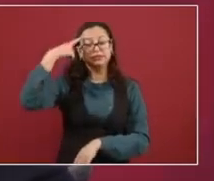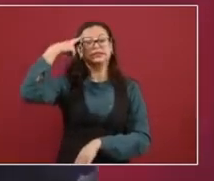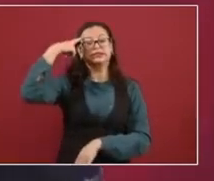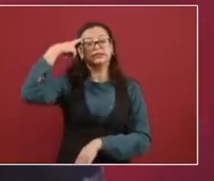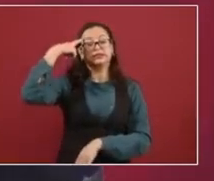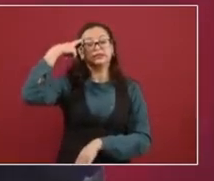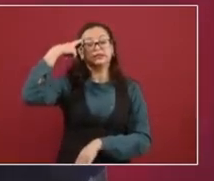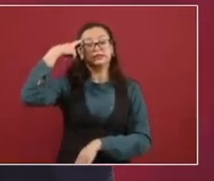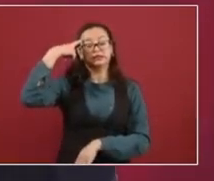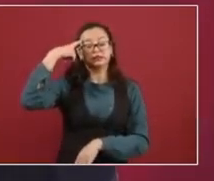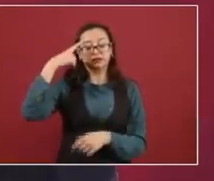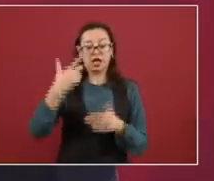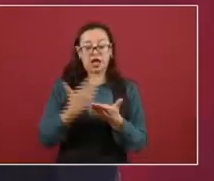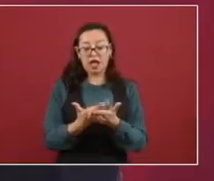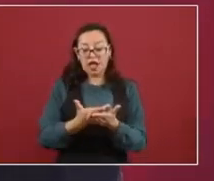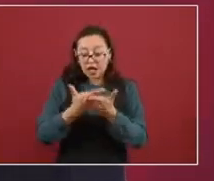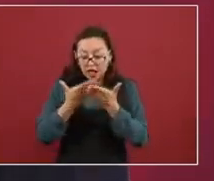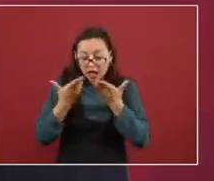de que ya